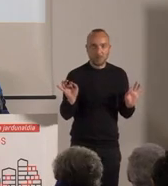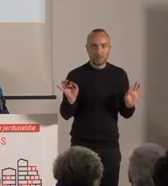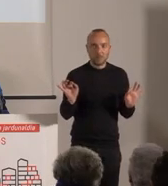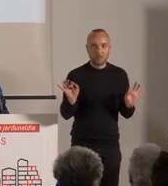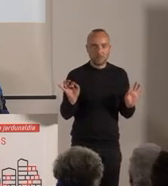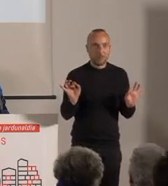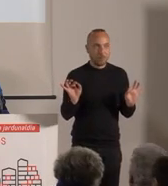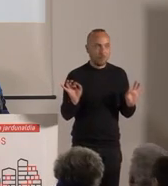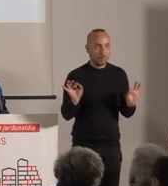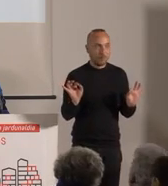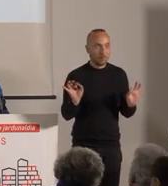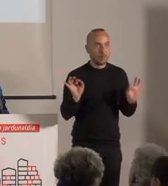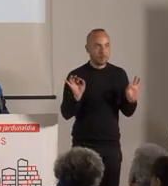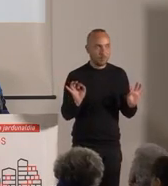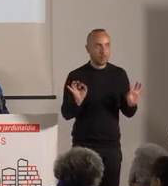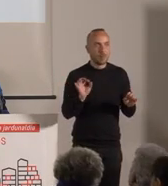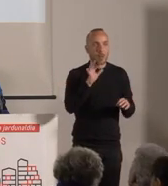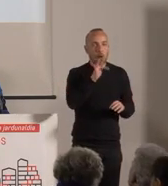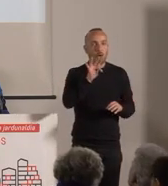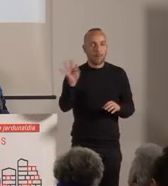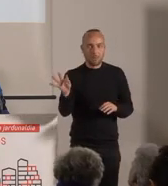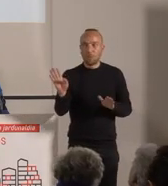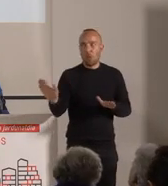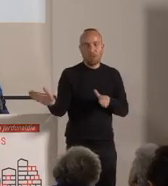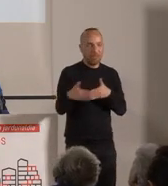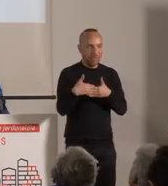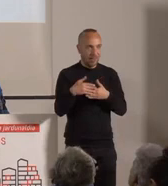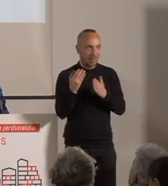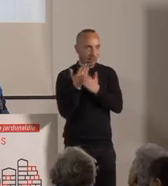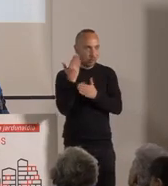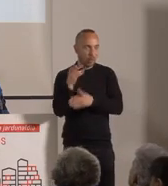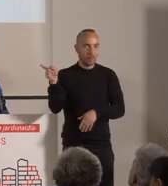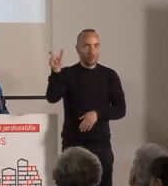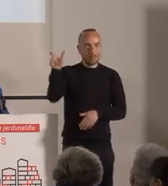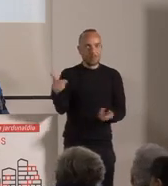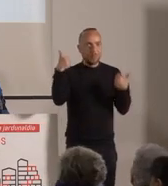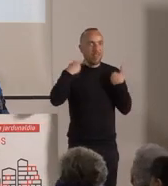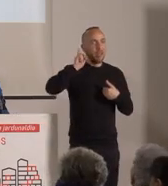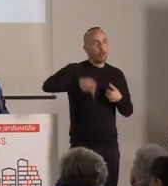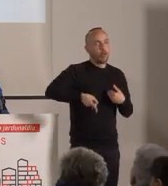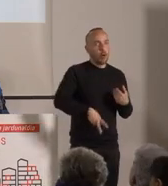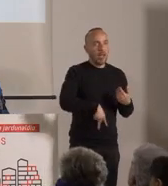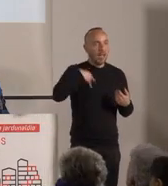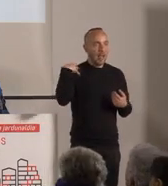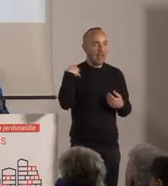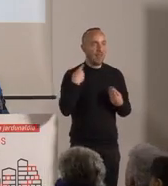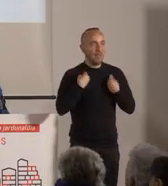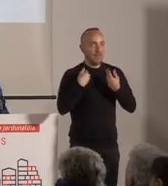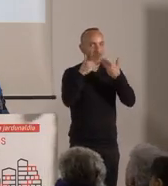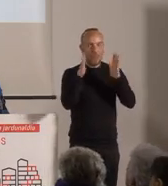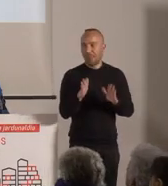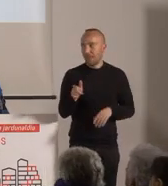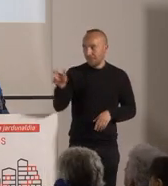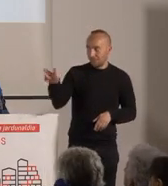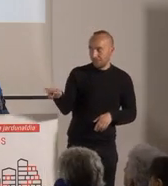Pues entonces vamos a dar paso ya al cierre de las jornadas con la directora general de Vivienda, Maite Arronda. Bueno,